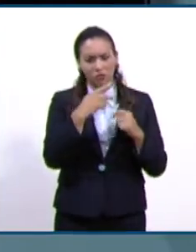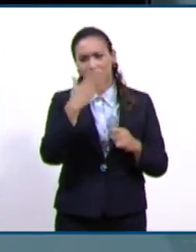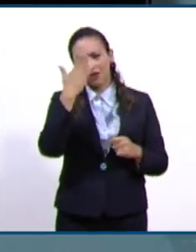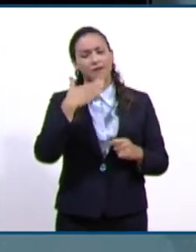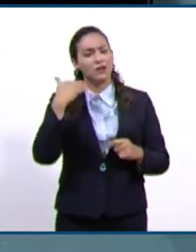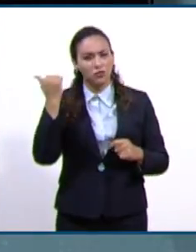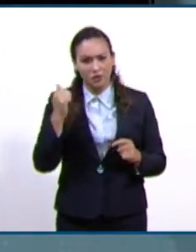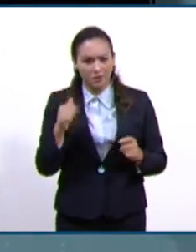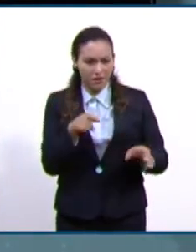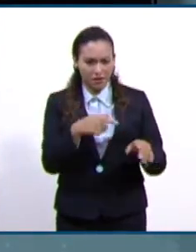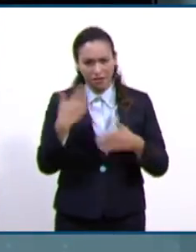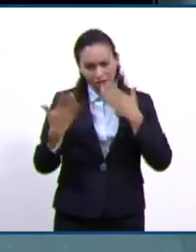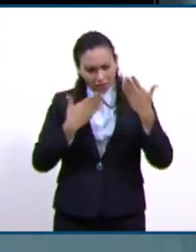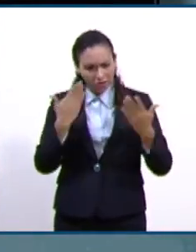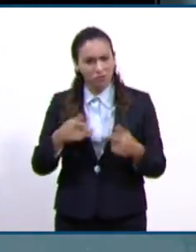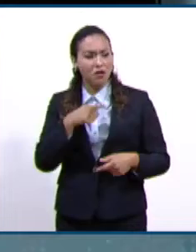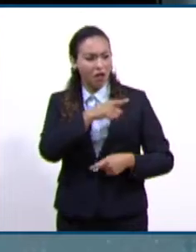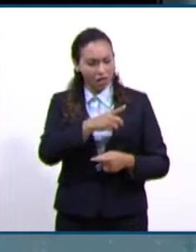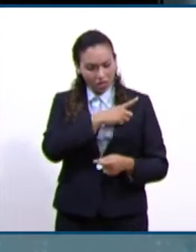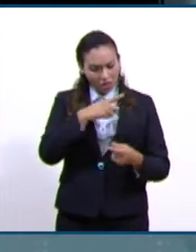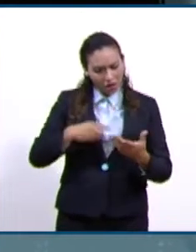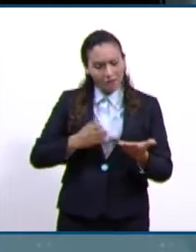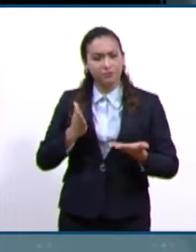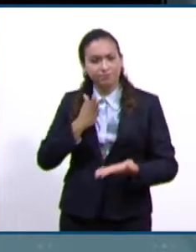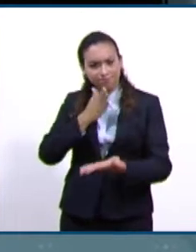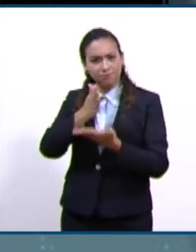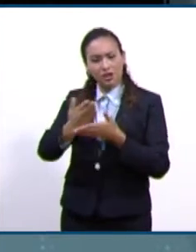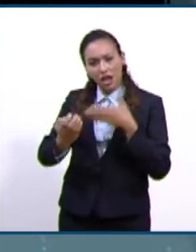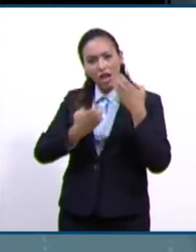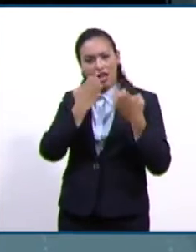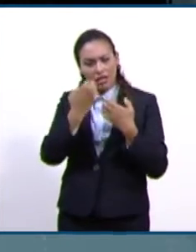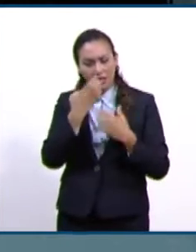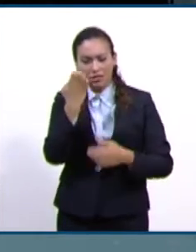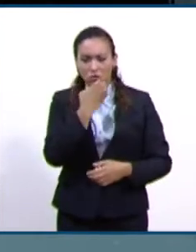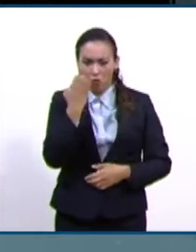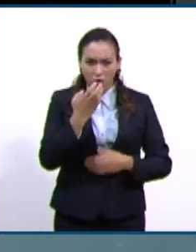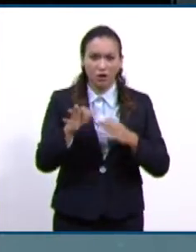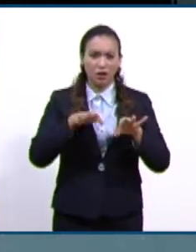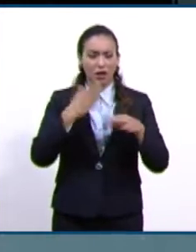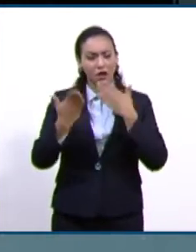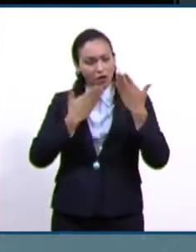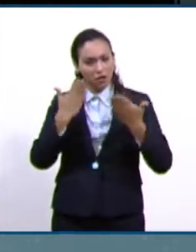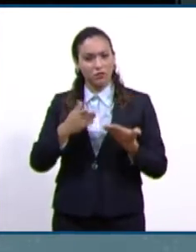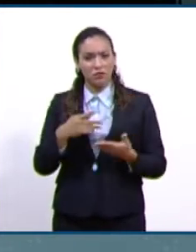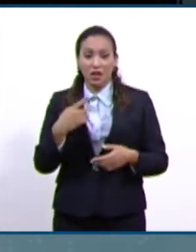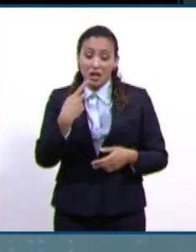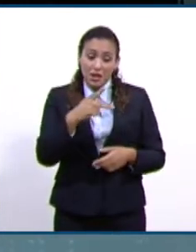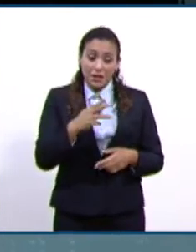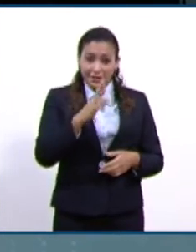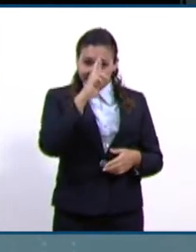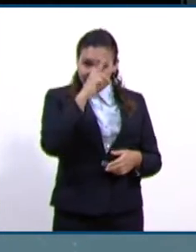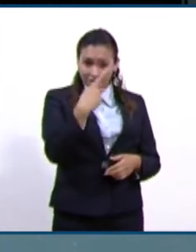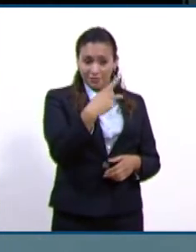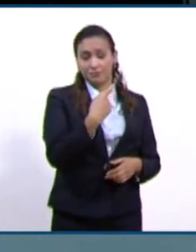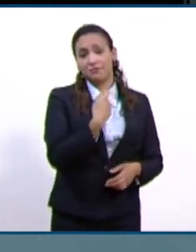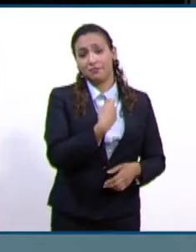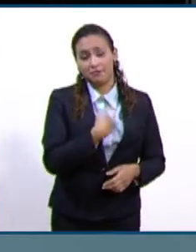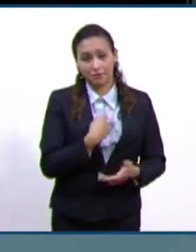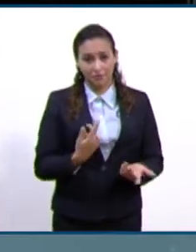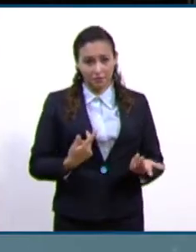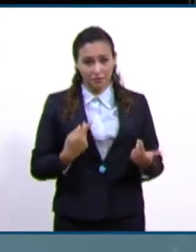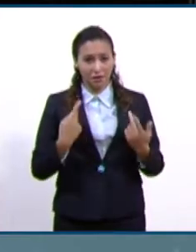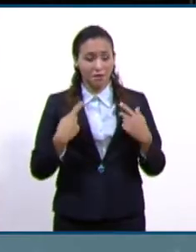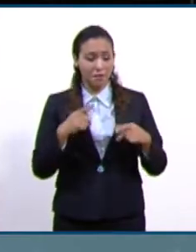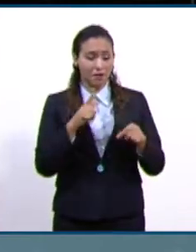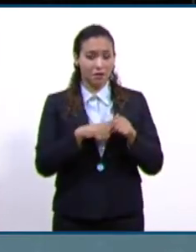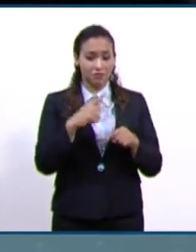de la educación, por lo que debe prevalecer el respeto al libre desarrollo de la personalidad. Además, se deberá